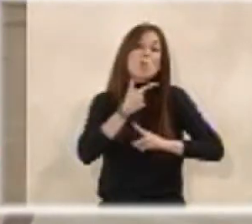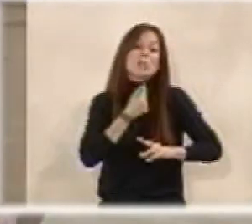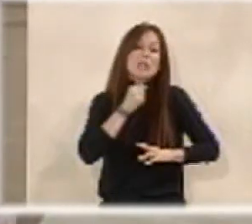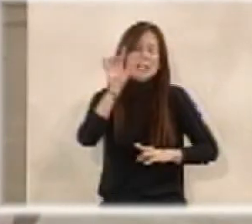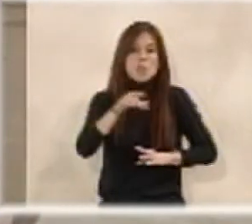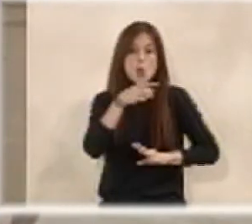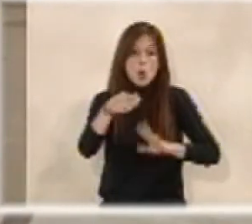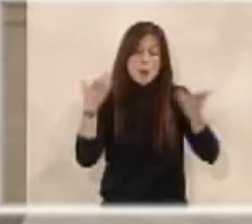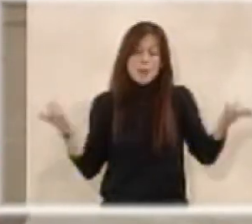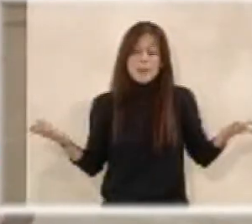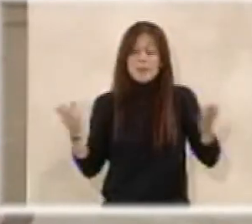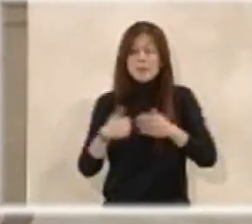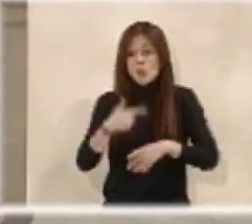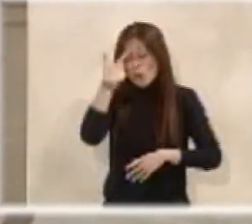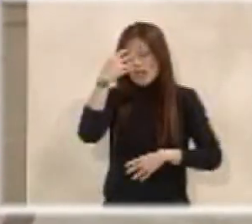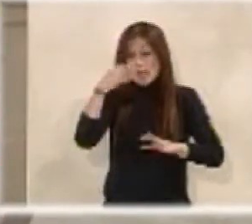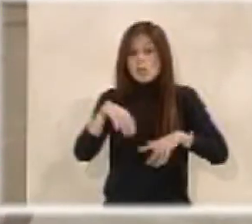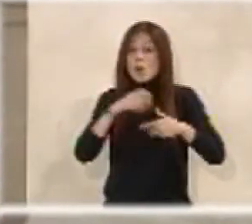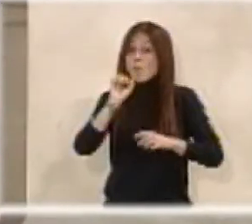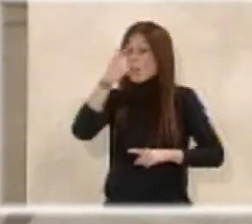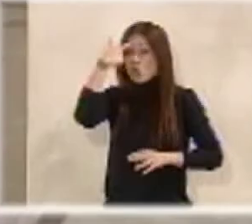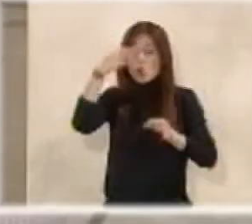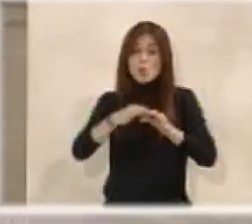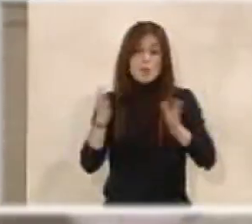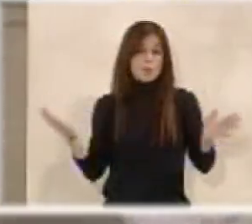pero yo creo que es lo que en este momento lo más sensato